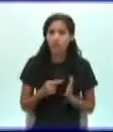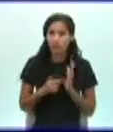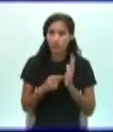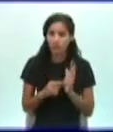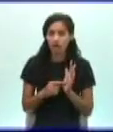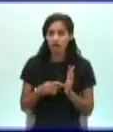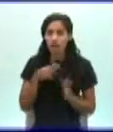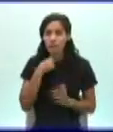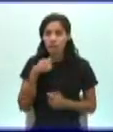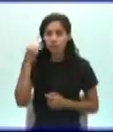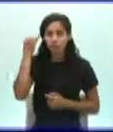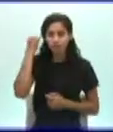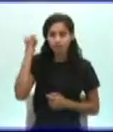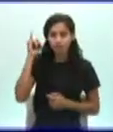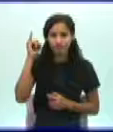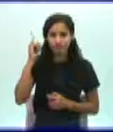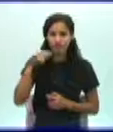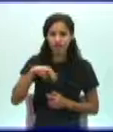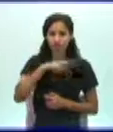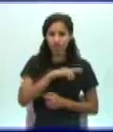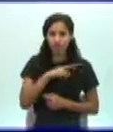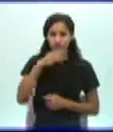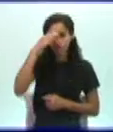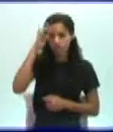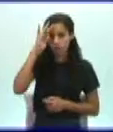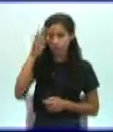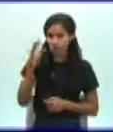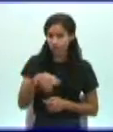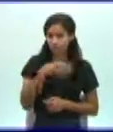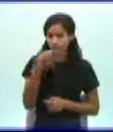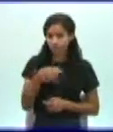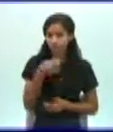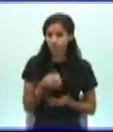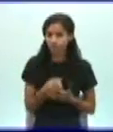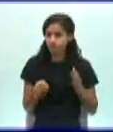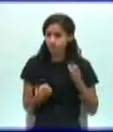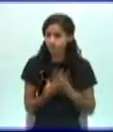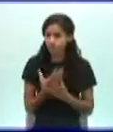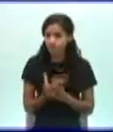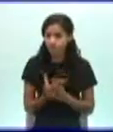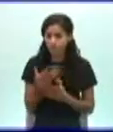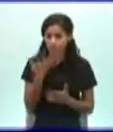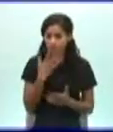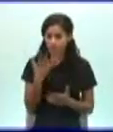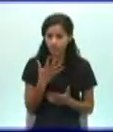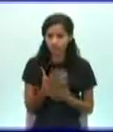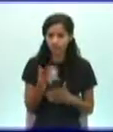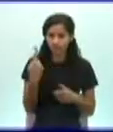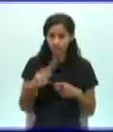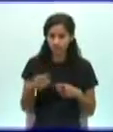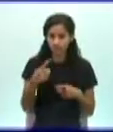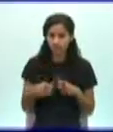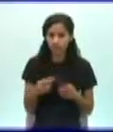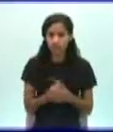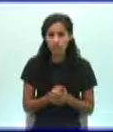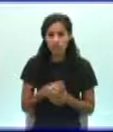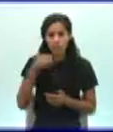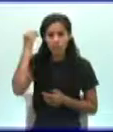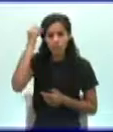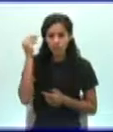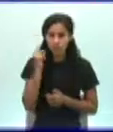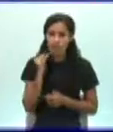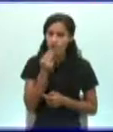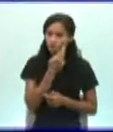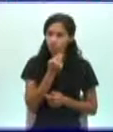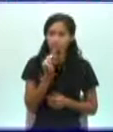que la ideología de la Revolución Cubana es expresión creadora de la teoría marxista-leninista y el pensamiento